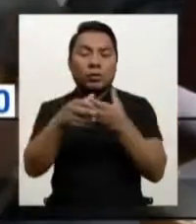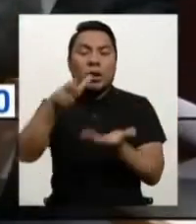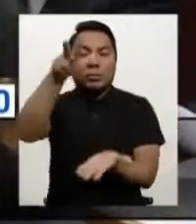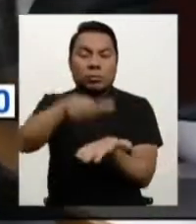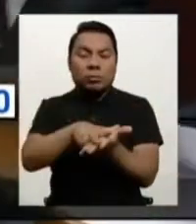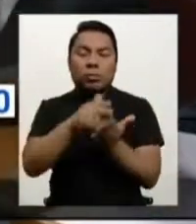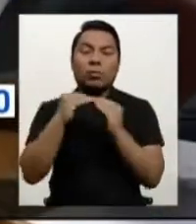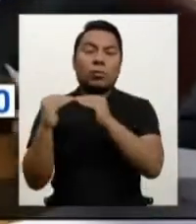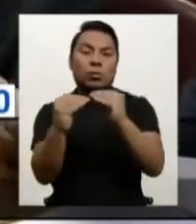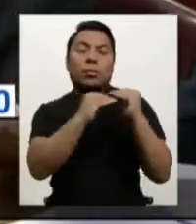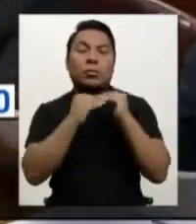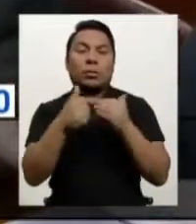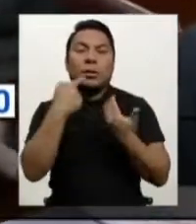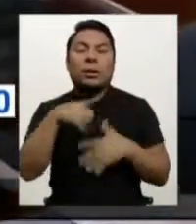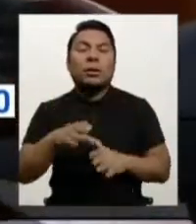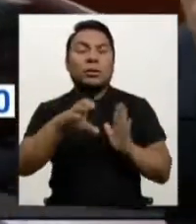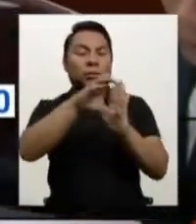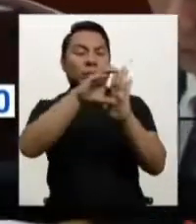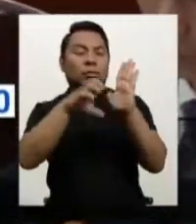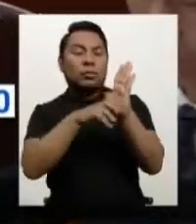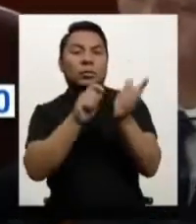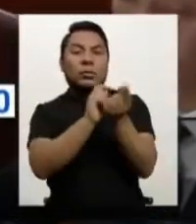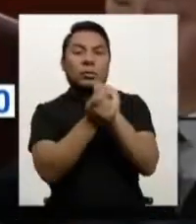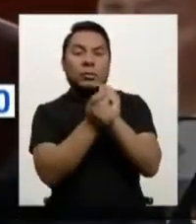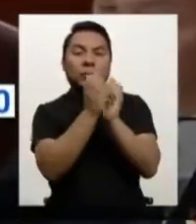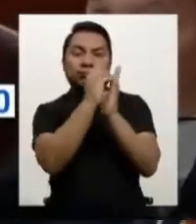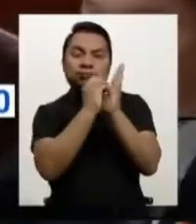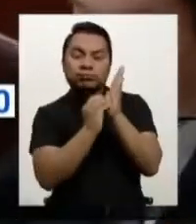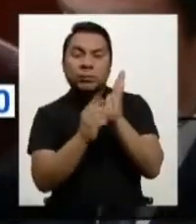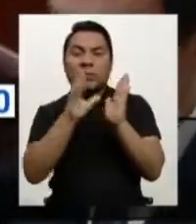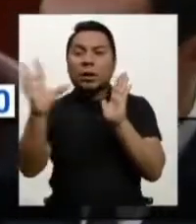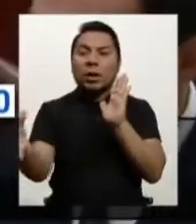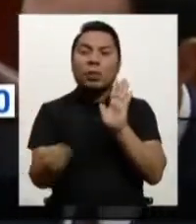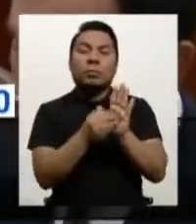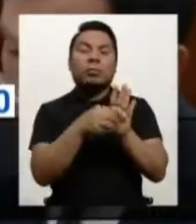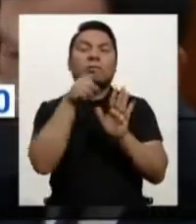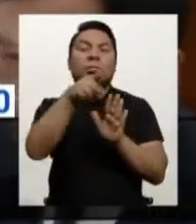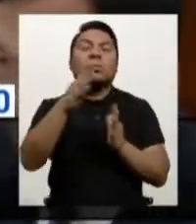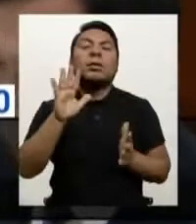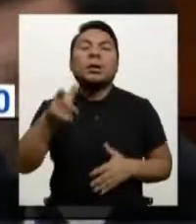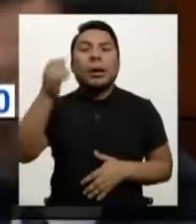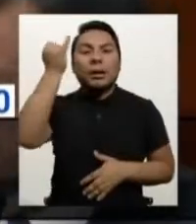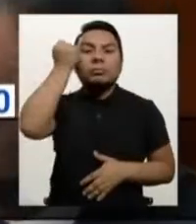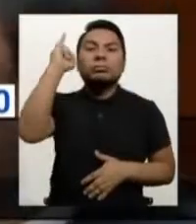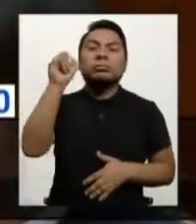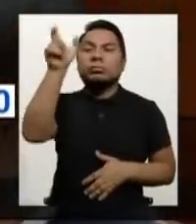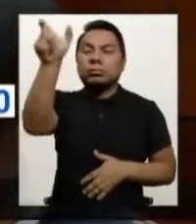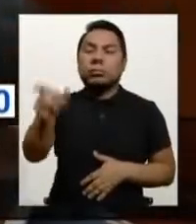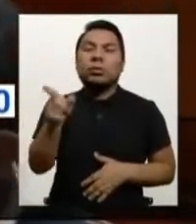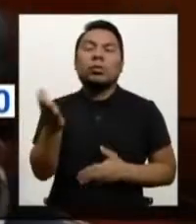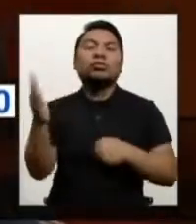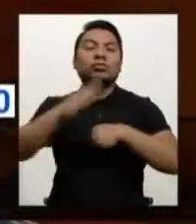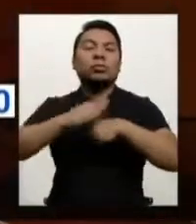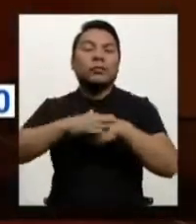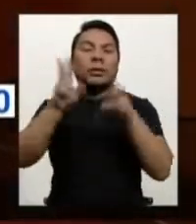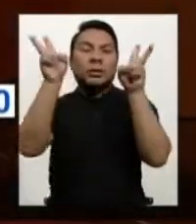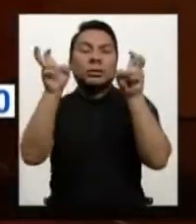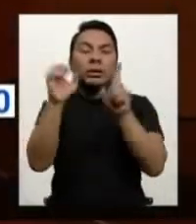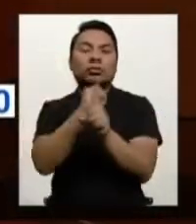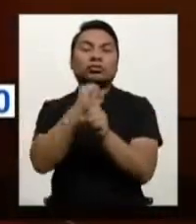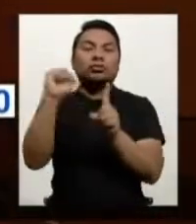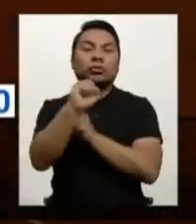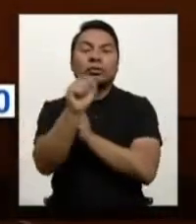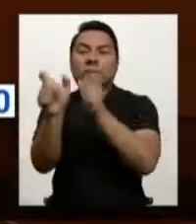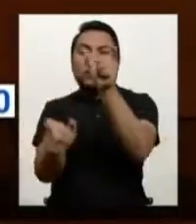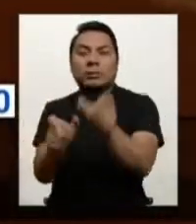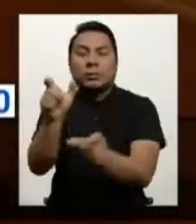unanimidad una enmienda a la Constitución del Partido para incluir el pensamiento de Xi Jinping sobre el socialismo con características